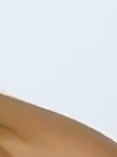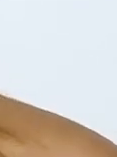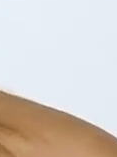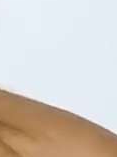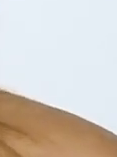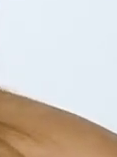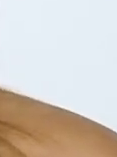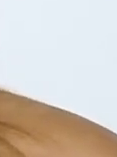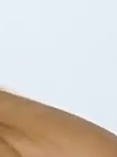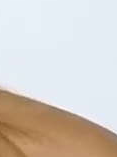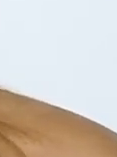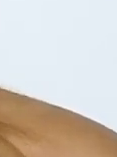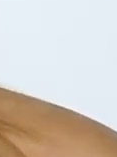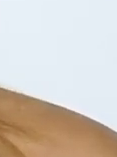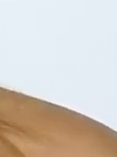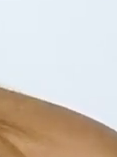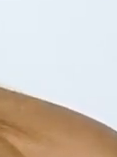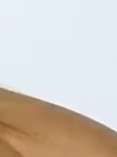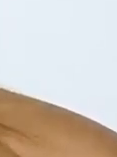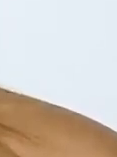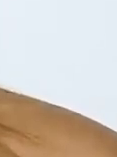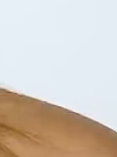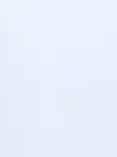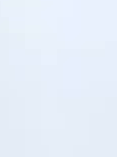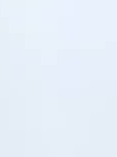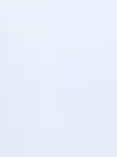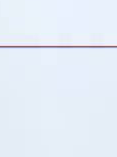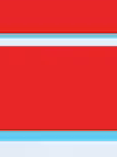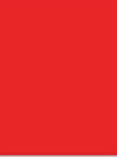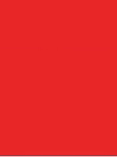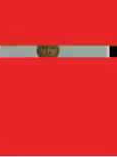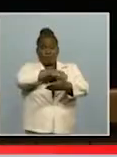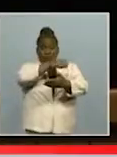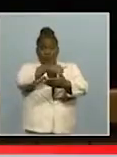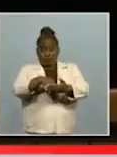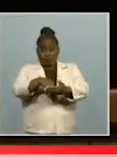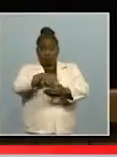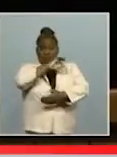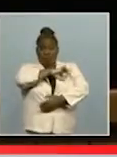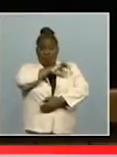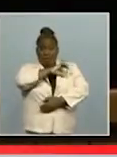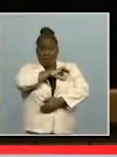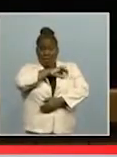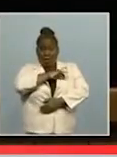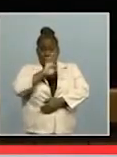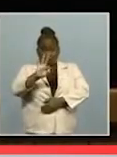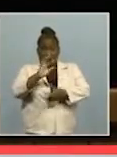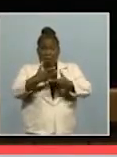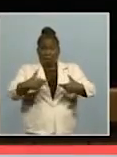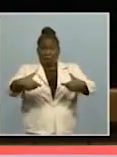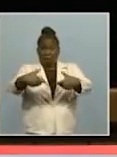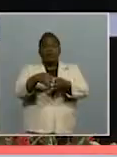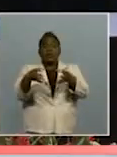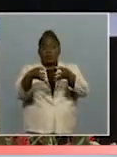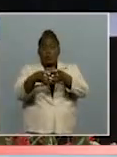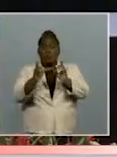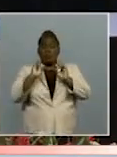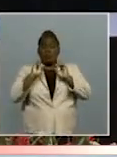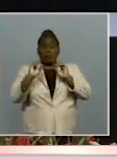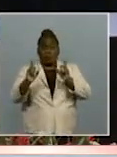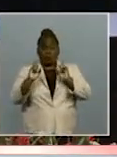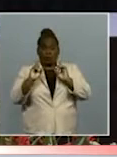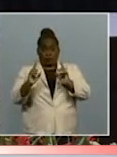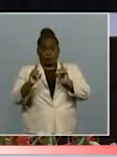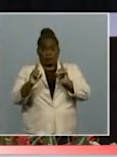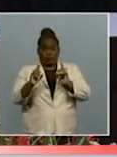el octavo Congreso del Partido Comunista de Cuba. La sesión de clausura fue presidida en horas de la mañana por el primer